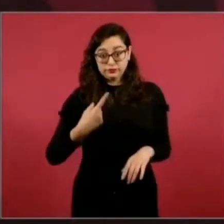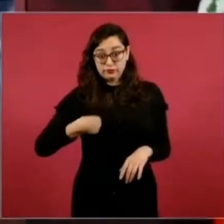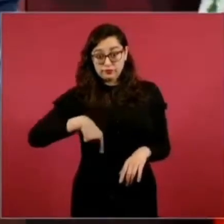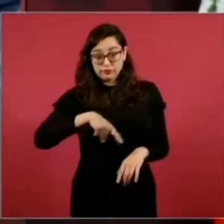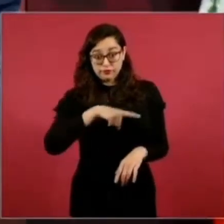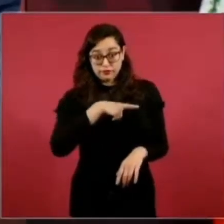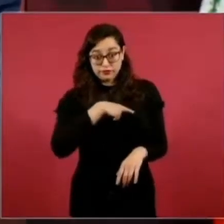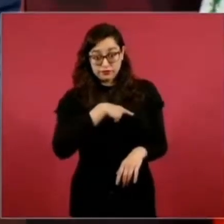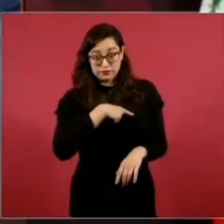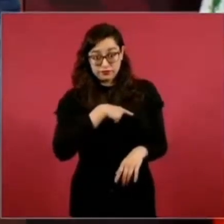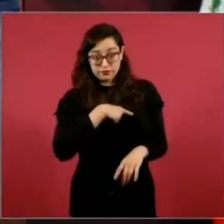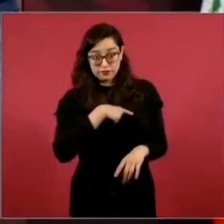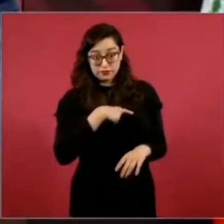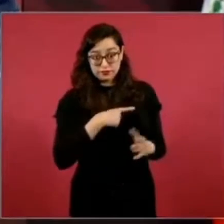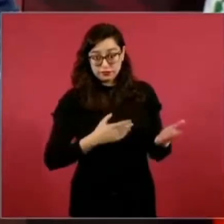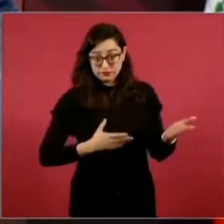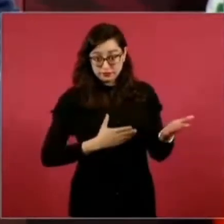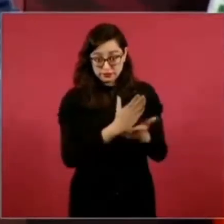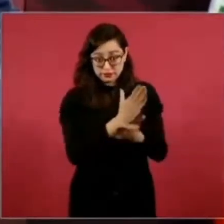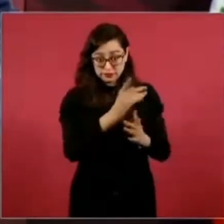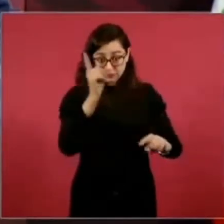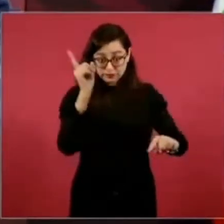gobernación no